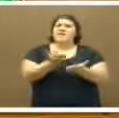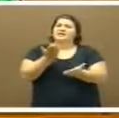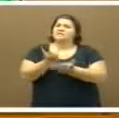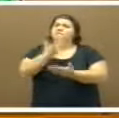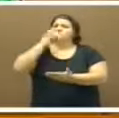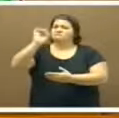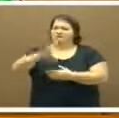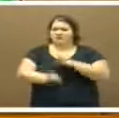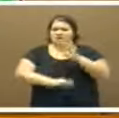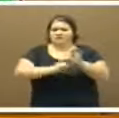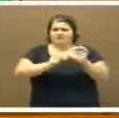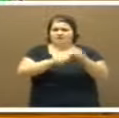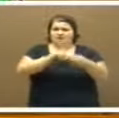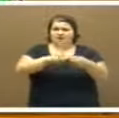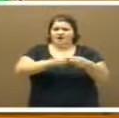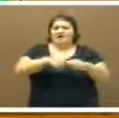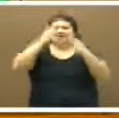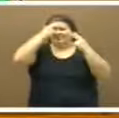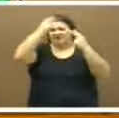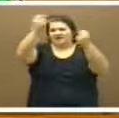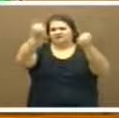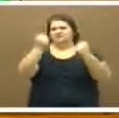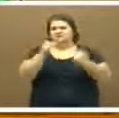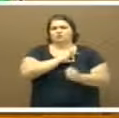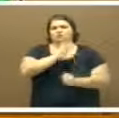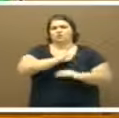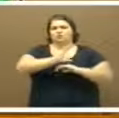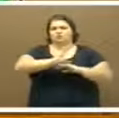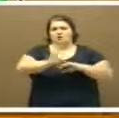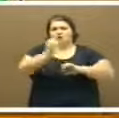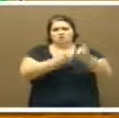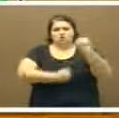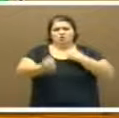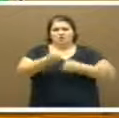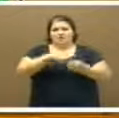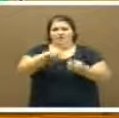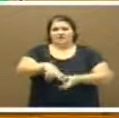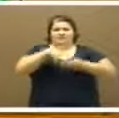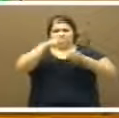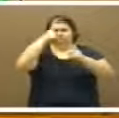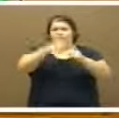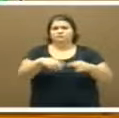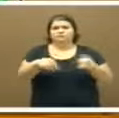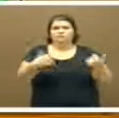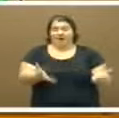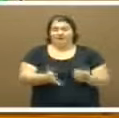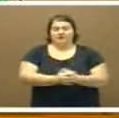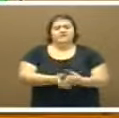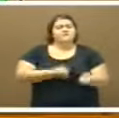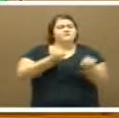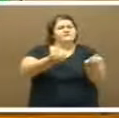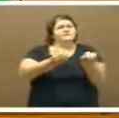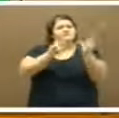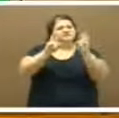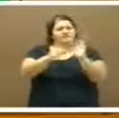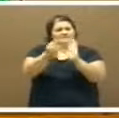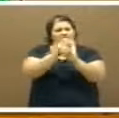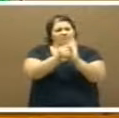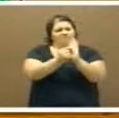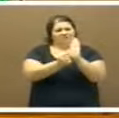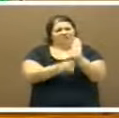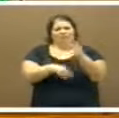miembros de la Cámara, del excelentísimo señor consejero de Economía y Hacienda, a los efectos de informar sobre las medidas llevadas a